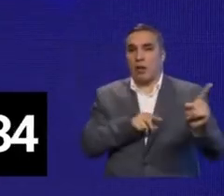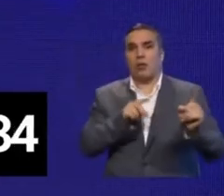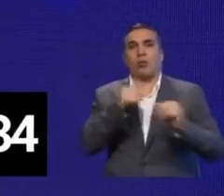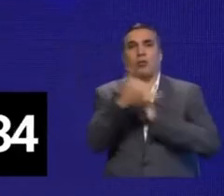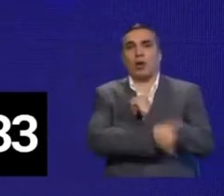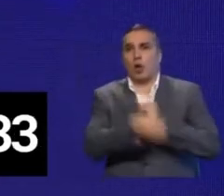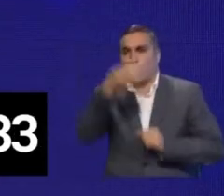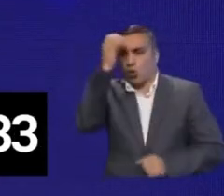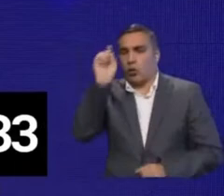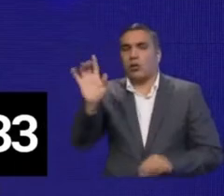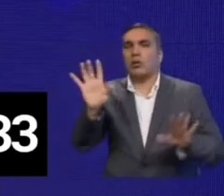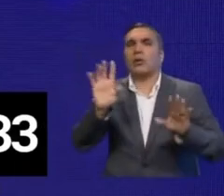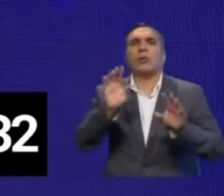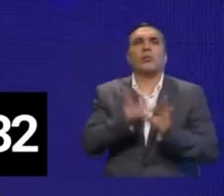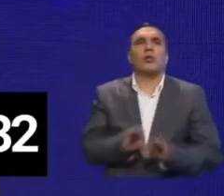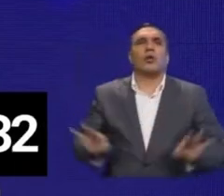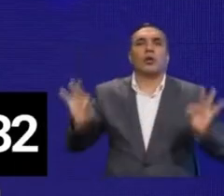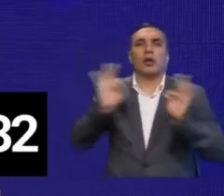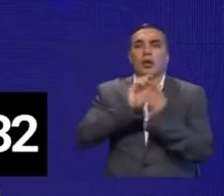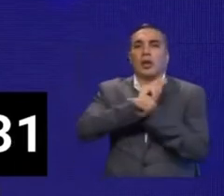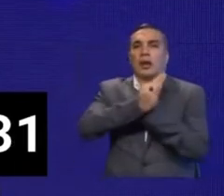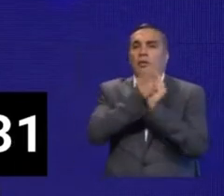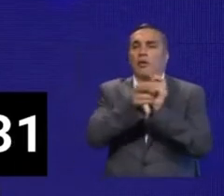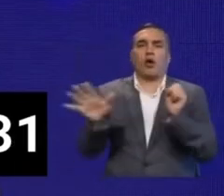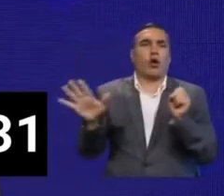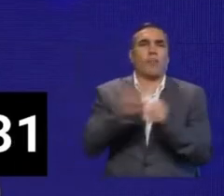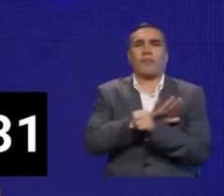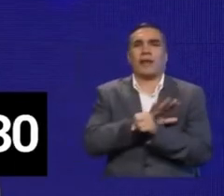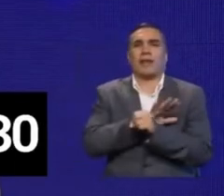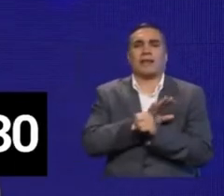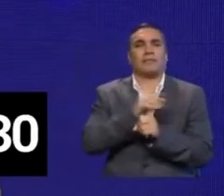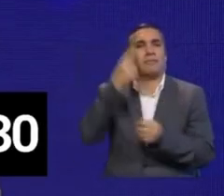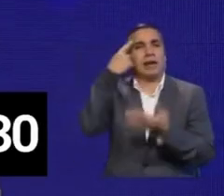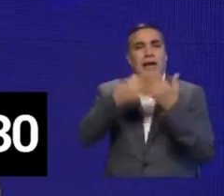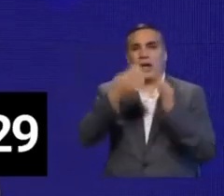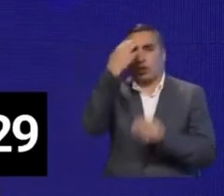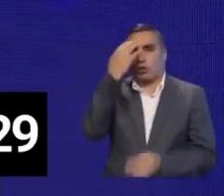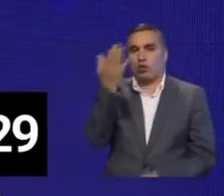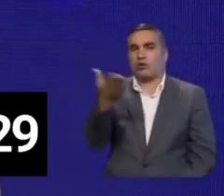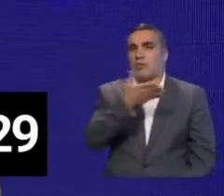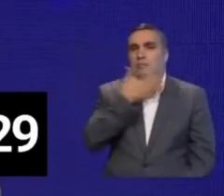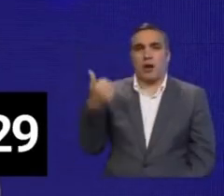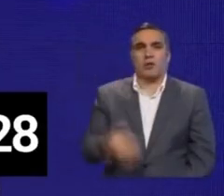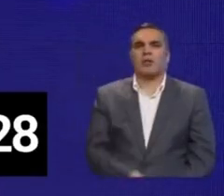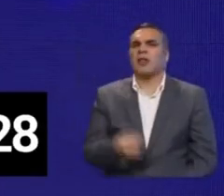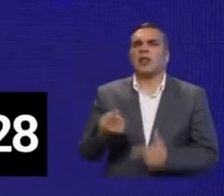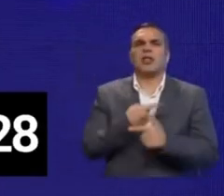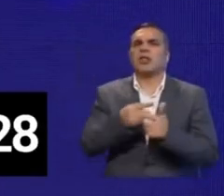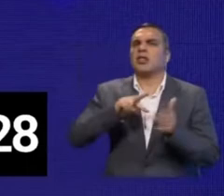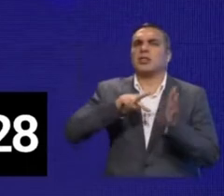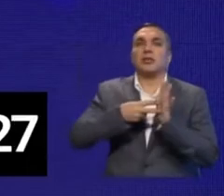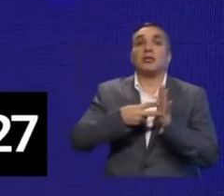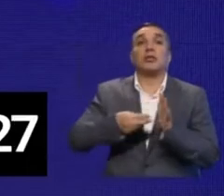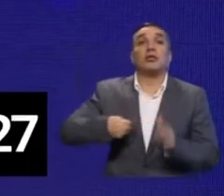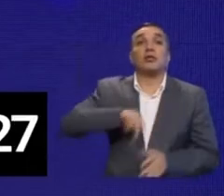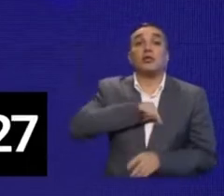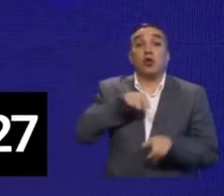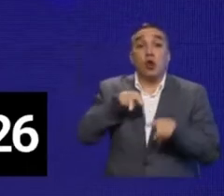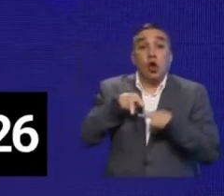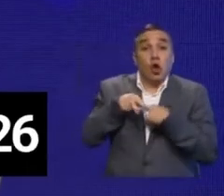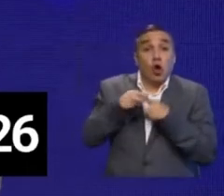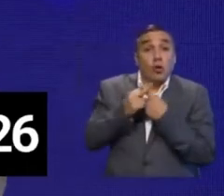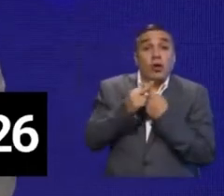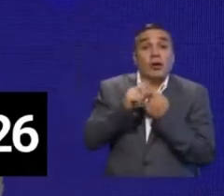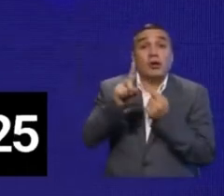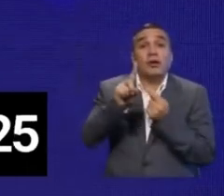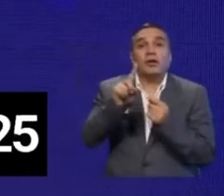país culto. Lo que se tiene que hacer es una reforma completa, estructural a la educación. Esto quiere decir que nosotros atacaríamos directamente a